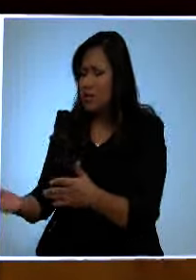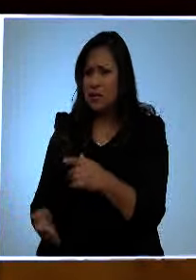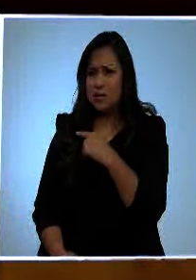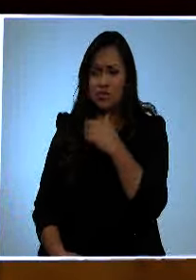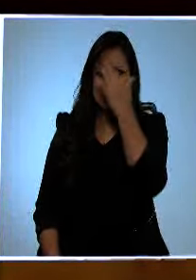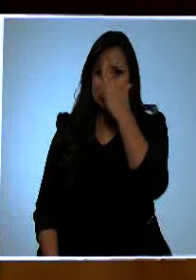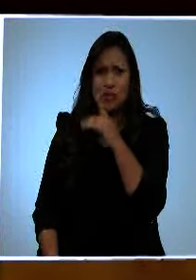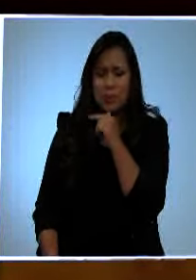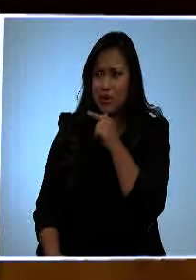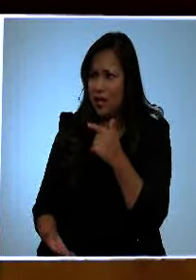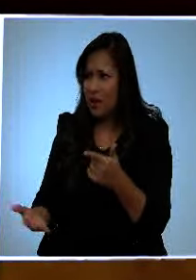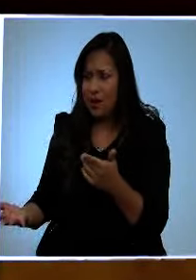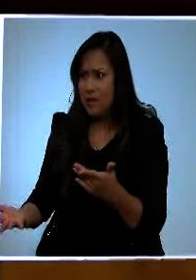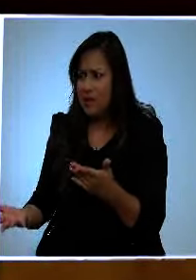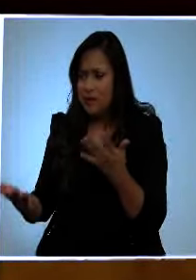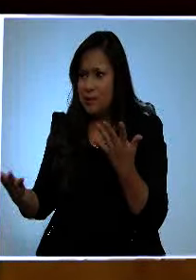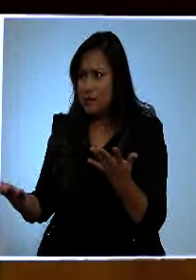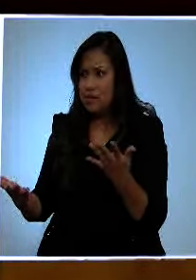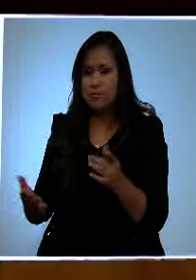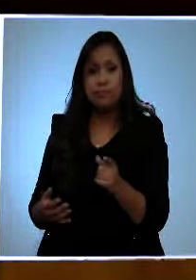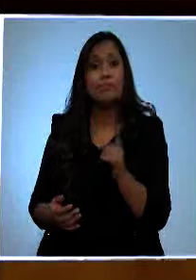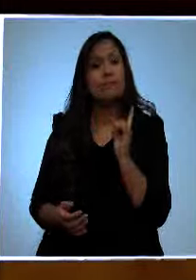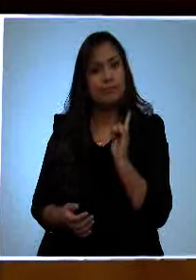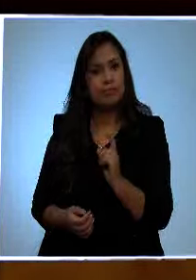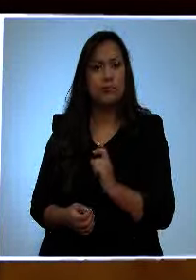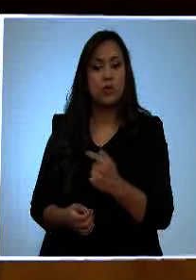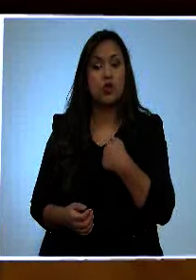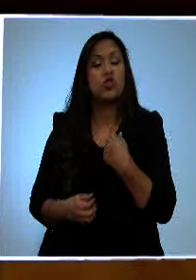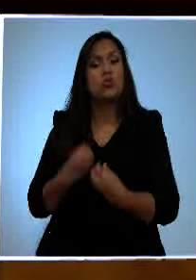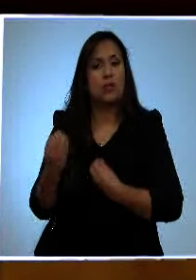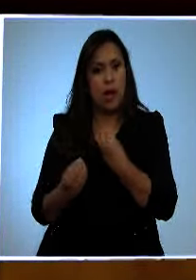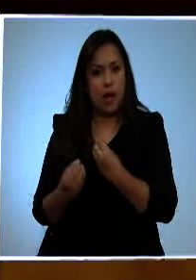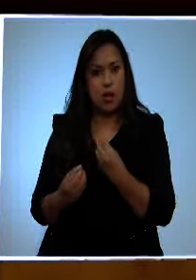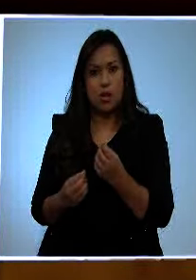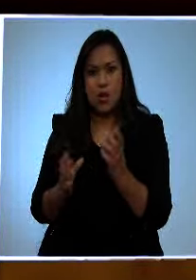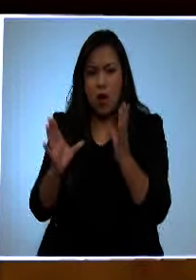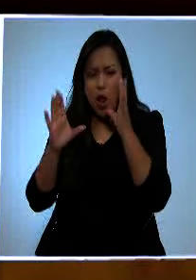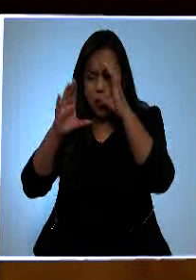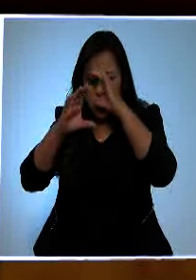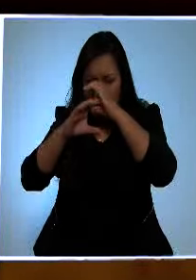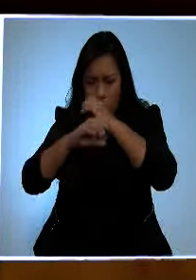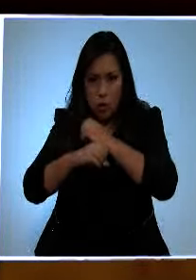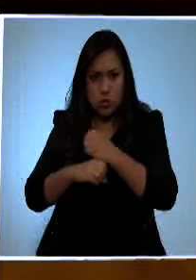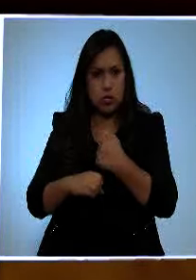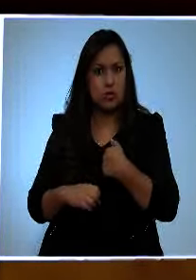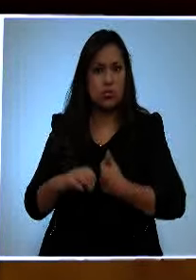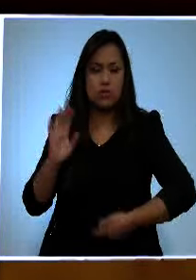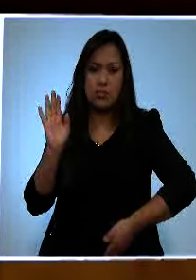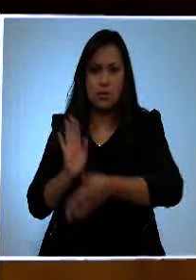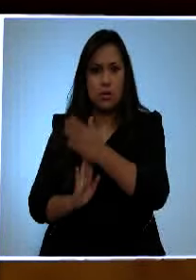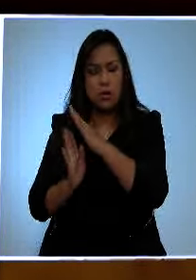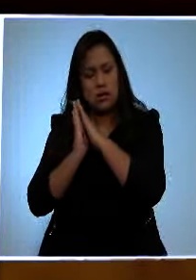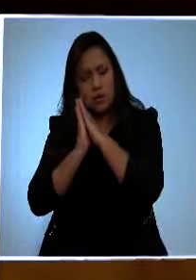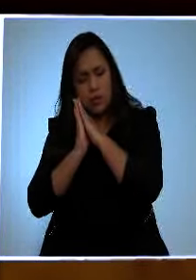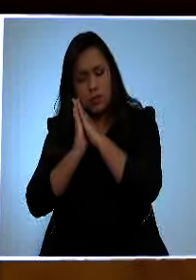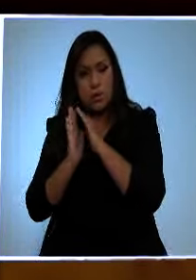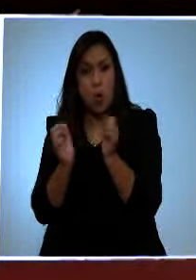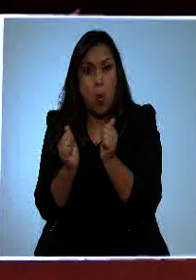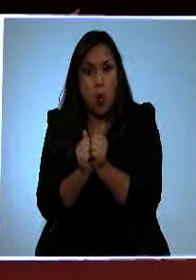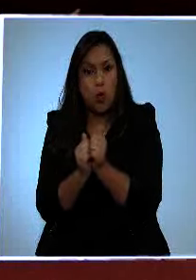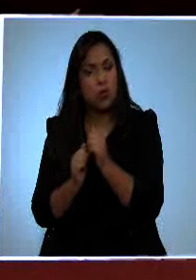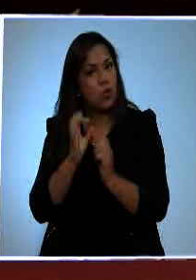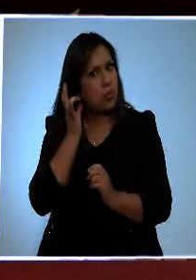enseñó a mí es mi es mi mentor me decía yo todas las noches me iba a la cama con muchas mujeres claro uno dice Dios mío no